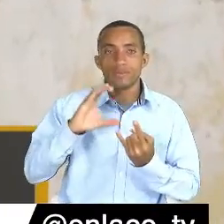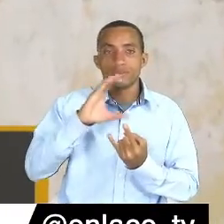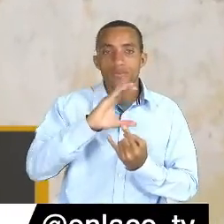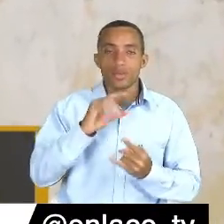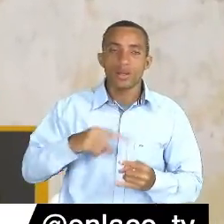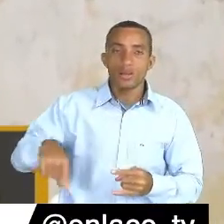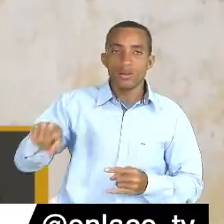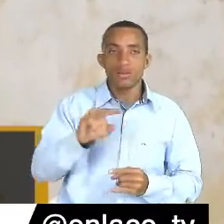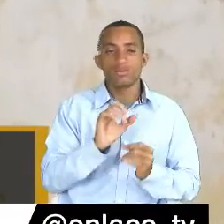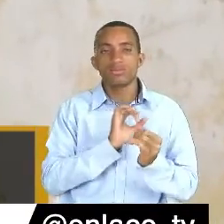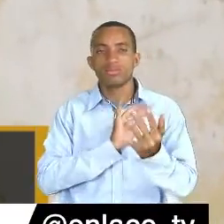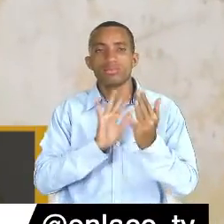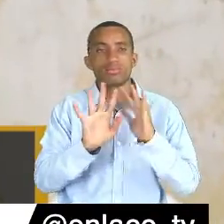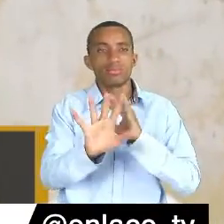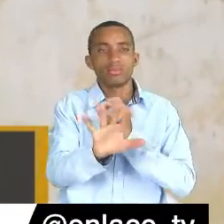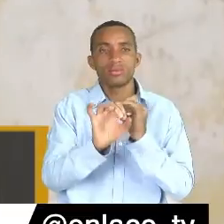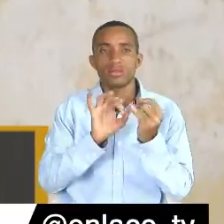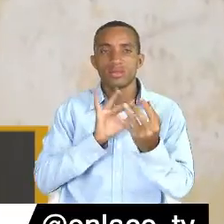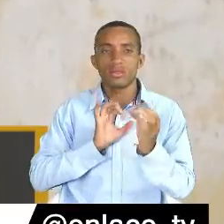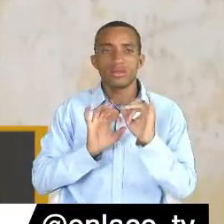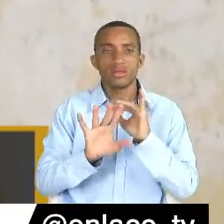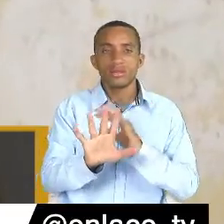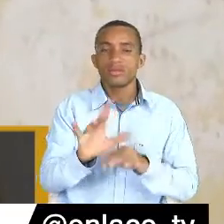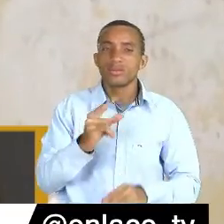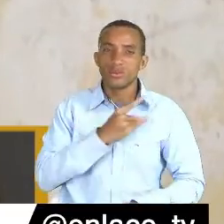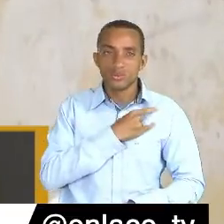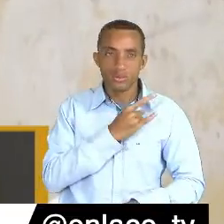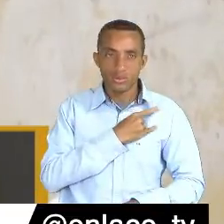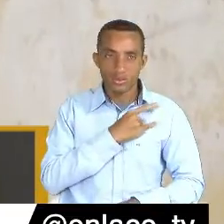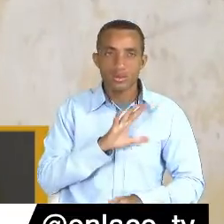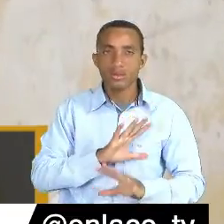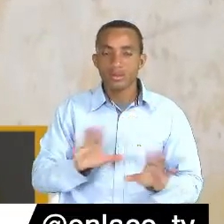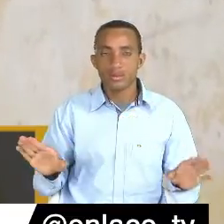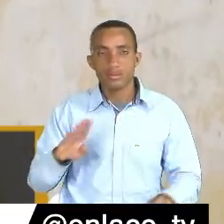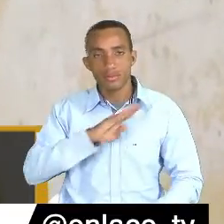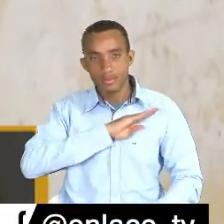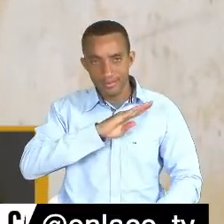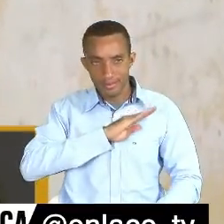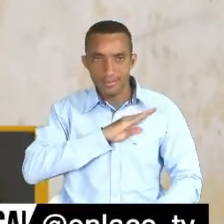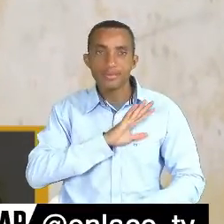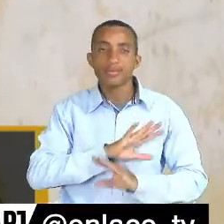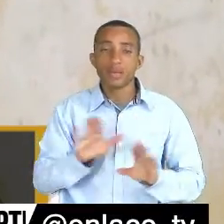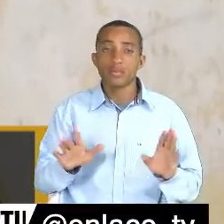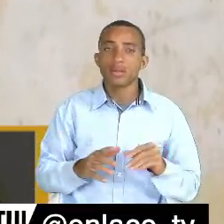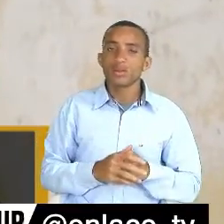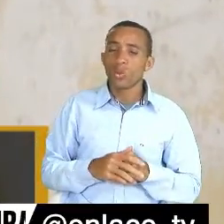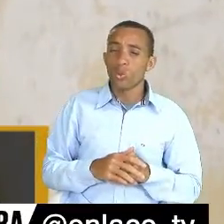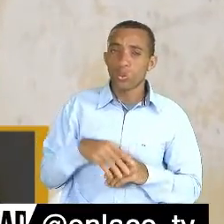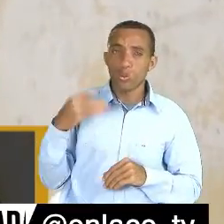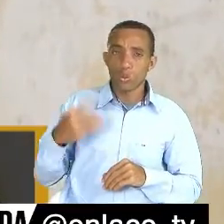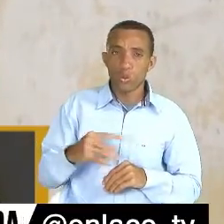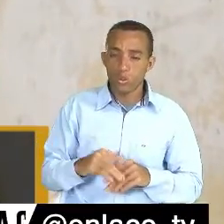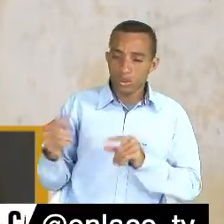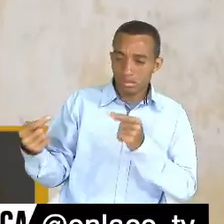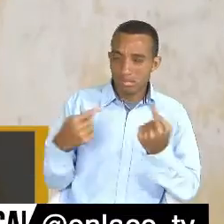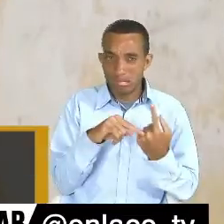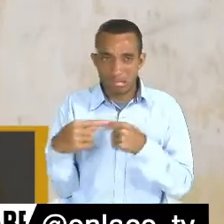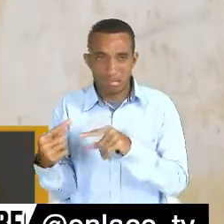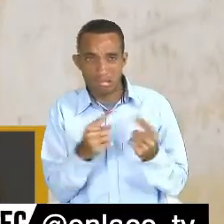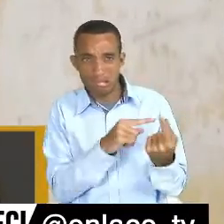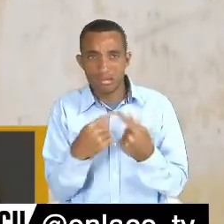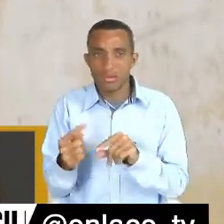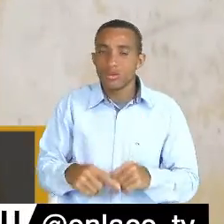pues estudiantes universitarios, estudiantes de secundaria, donde en una riña que se presenta entre dos habitantes de calle, uno de